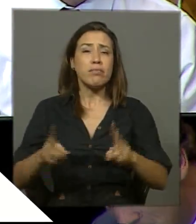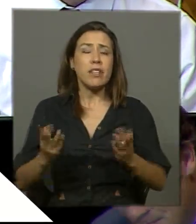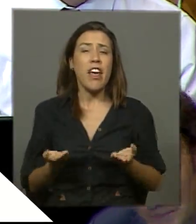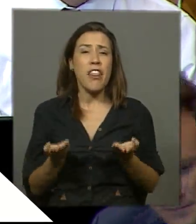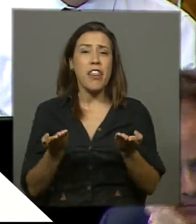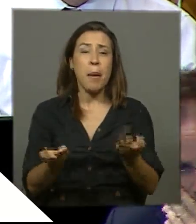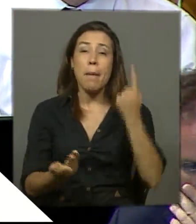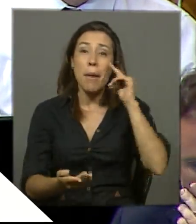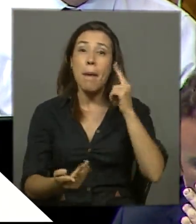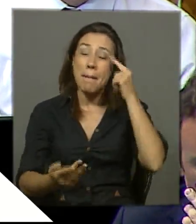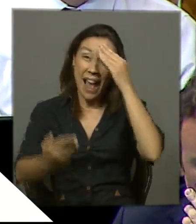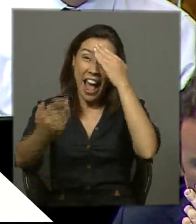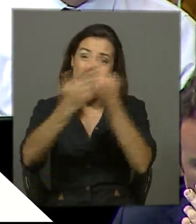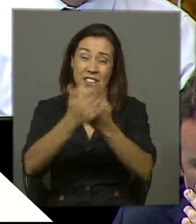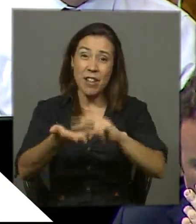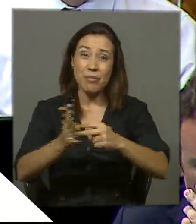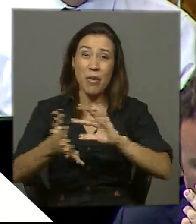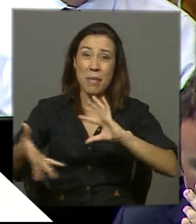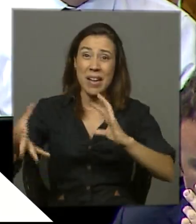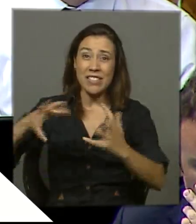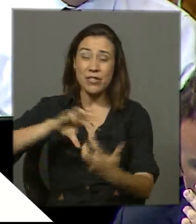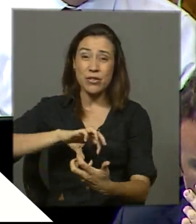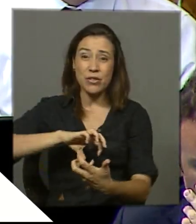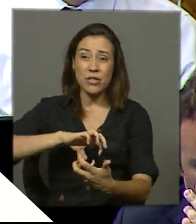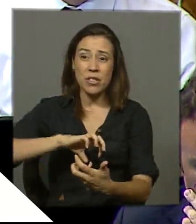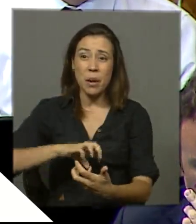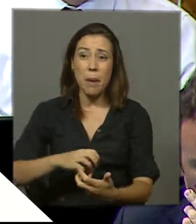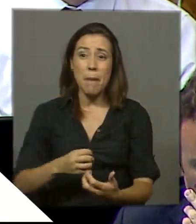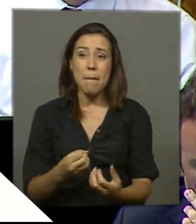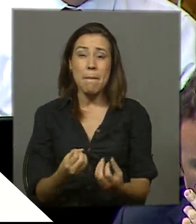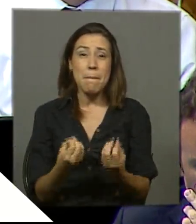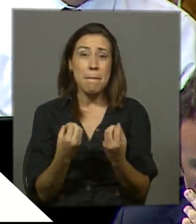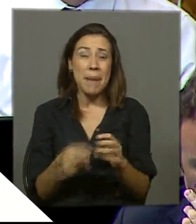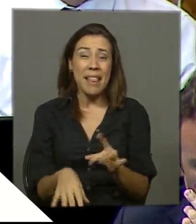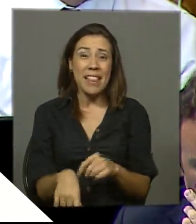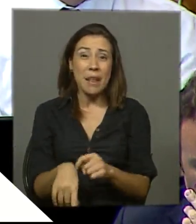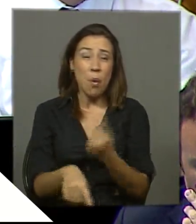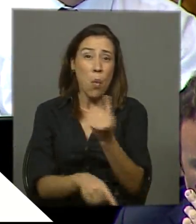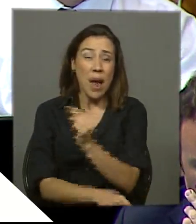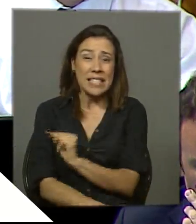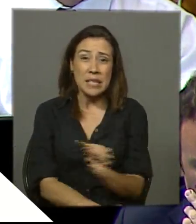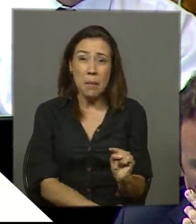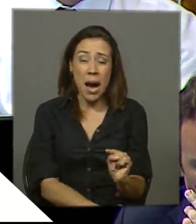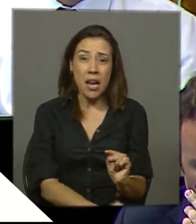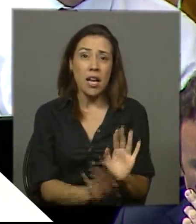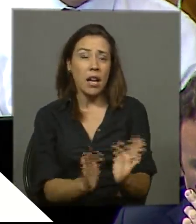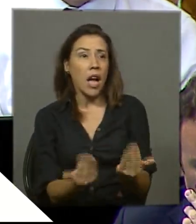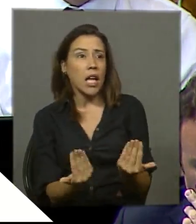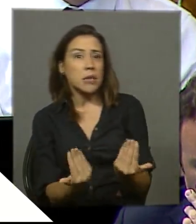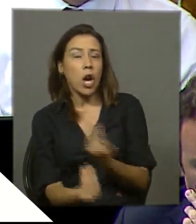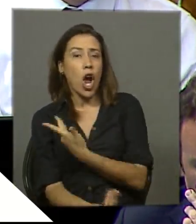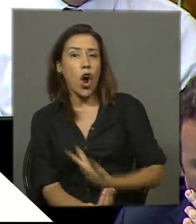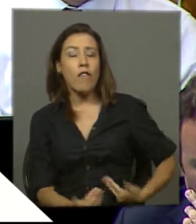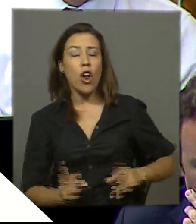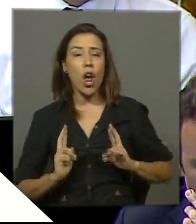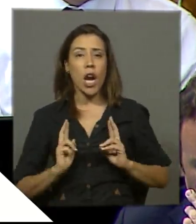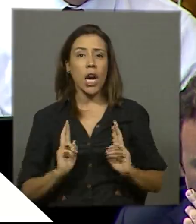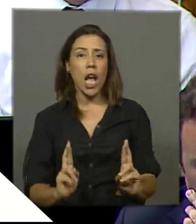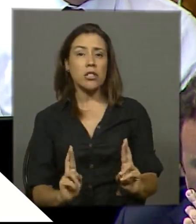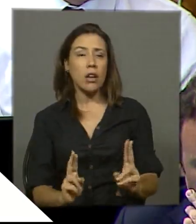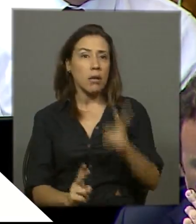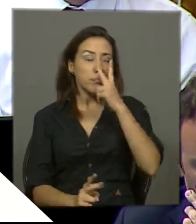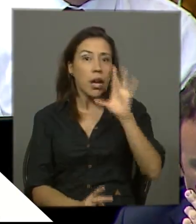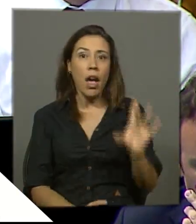pero a la hora de enfrentar la catástrofe perdemos una semana a la espera de que el gobierno reaccione y se